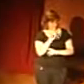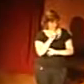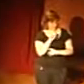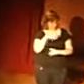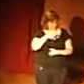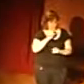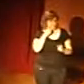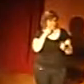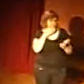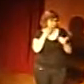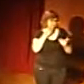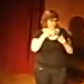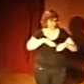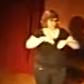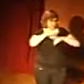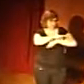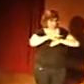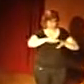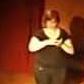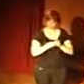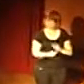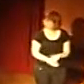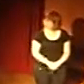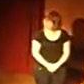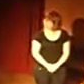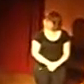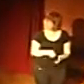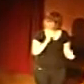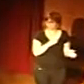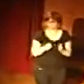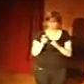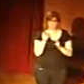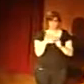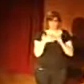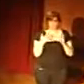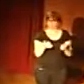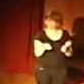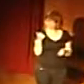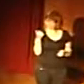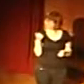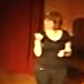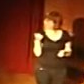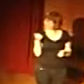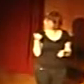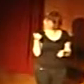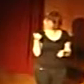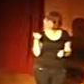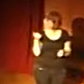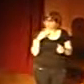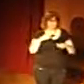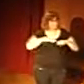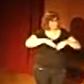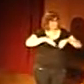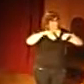arquitectura no bien vamos a pasar un poco de Pisa en lo mismo en este caso de la de la Catedral